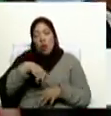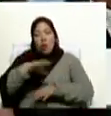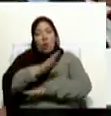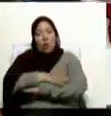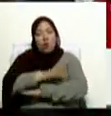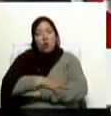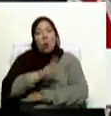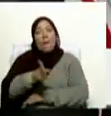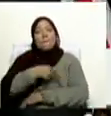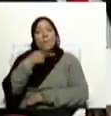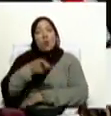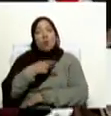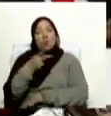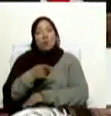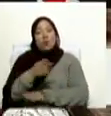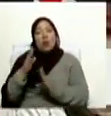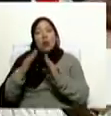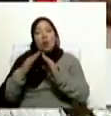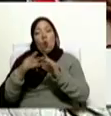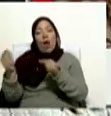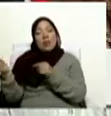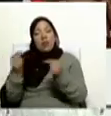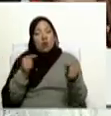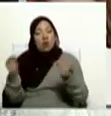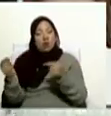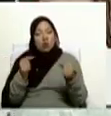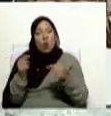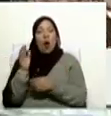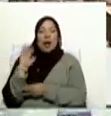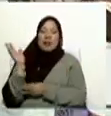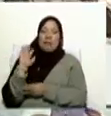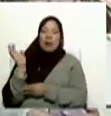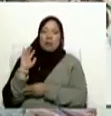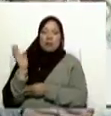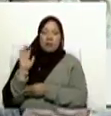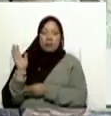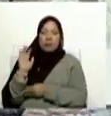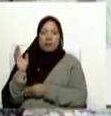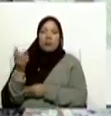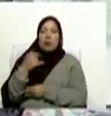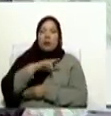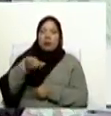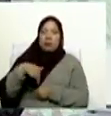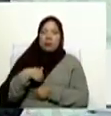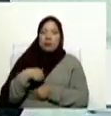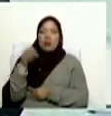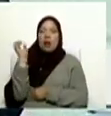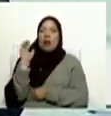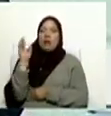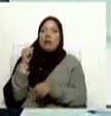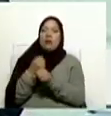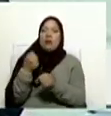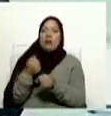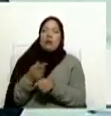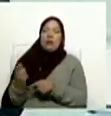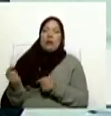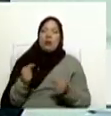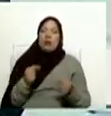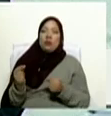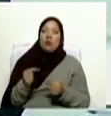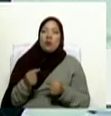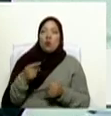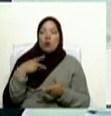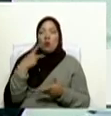política a la casa de la discusión que es nuestro parlamento Nacional Nuestra asamblea nacional y nuestros